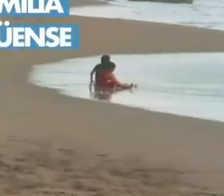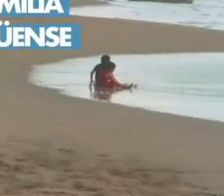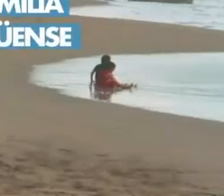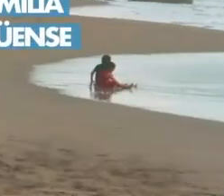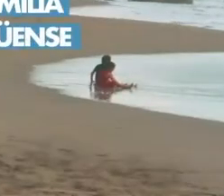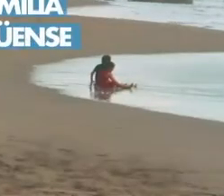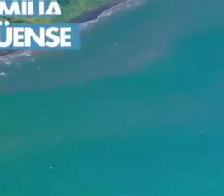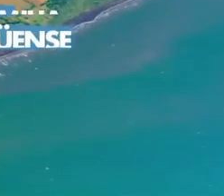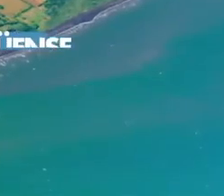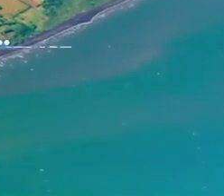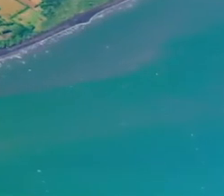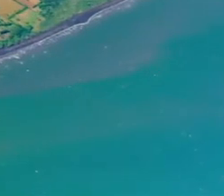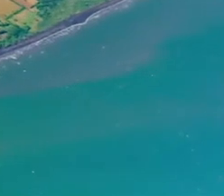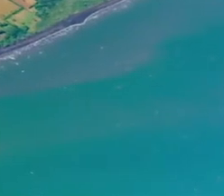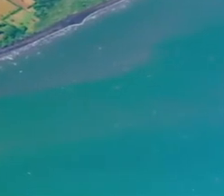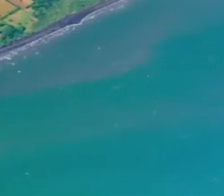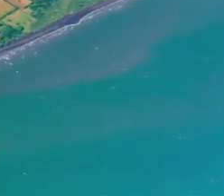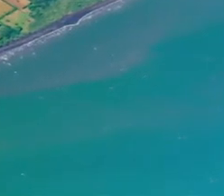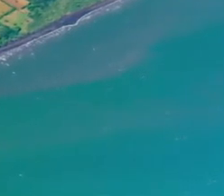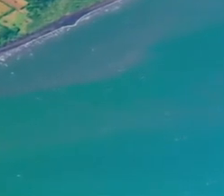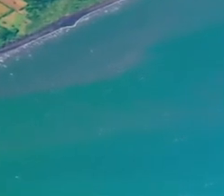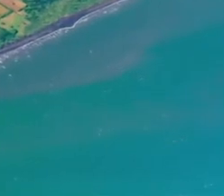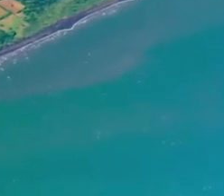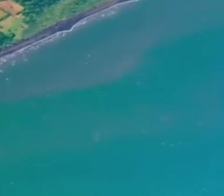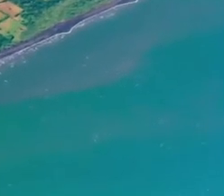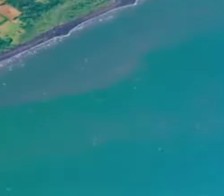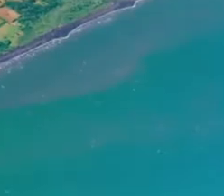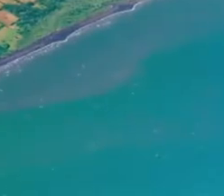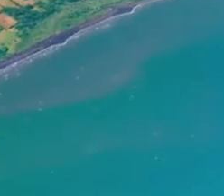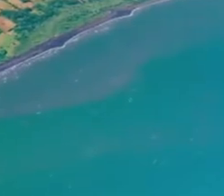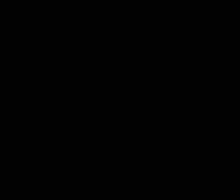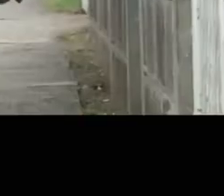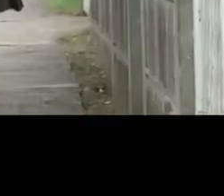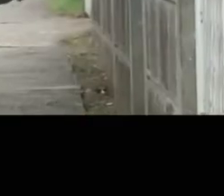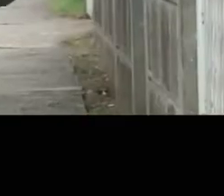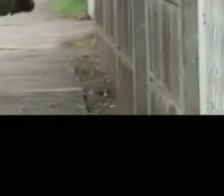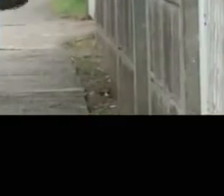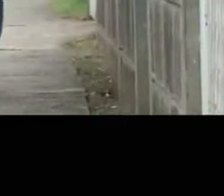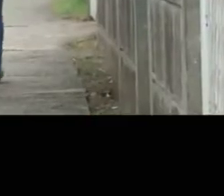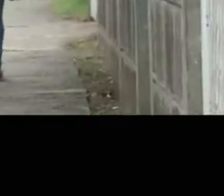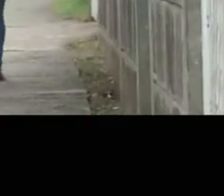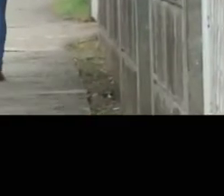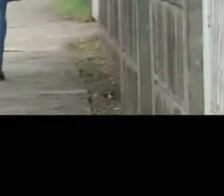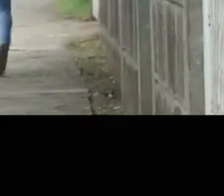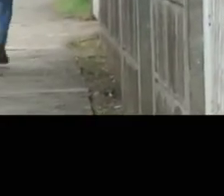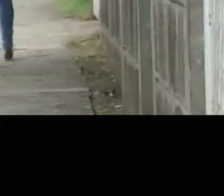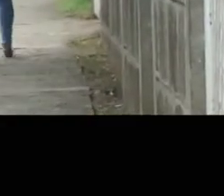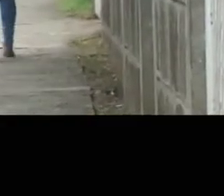familia nicaragüense, con la gracia de Dios.